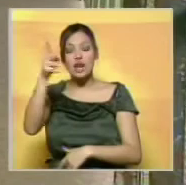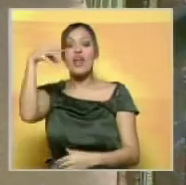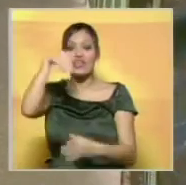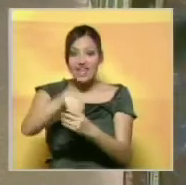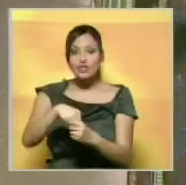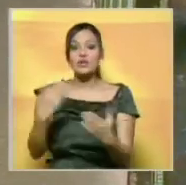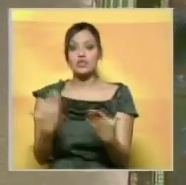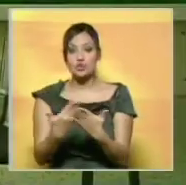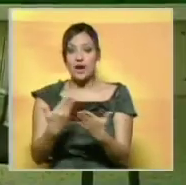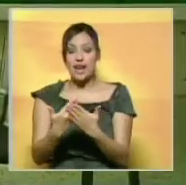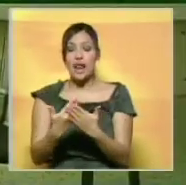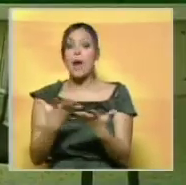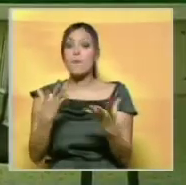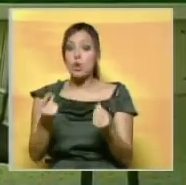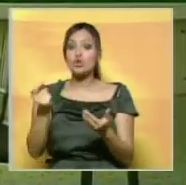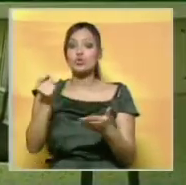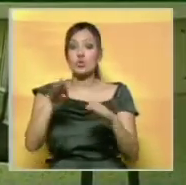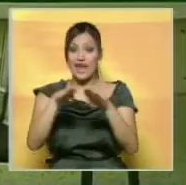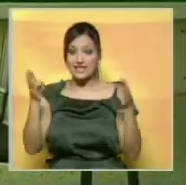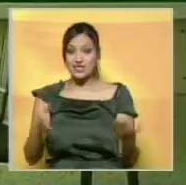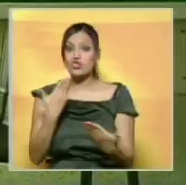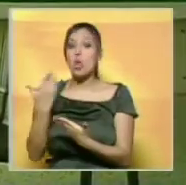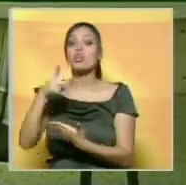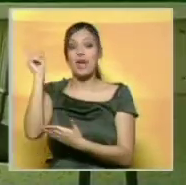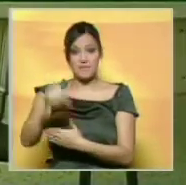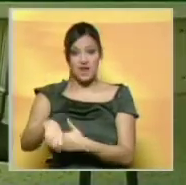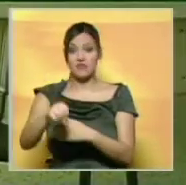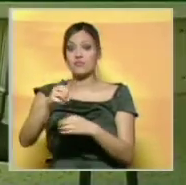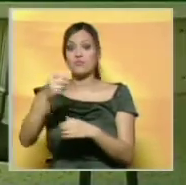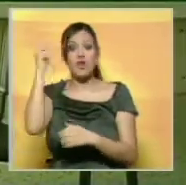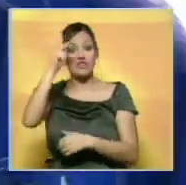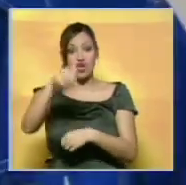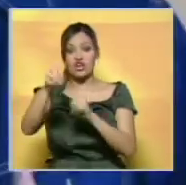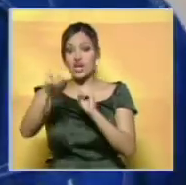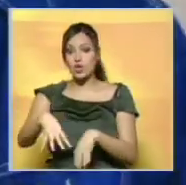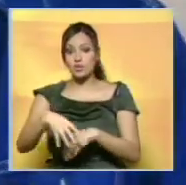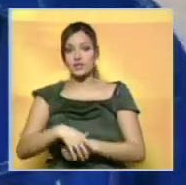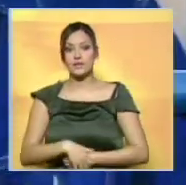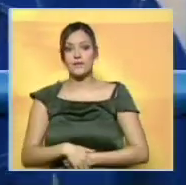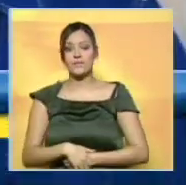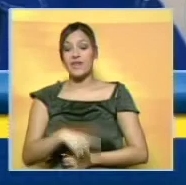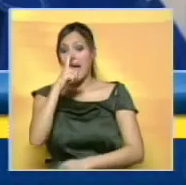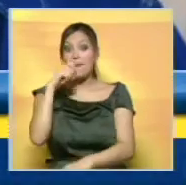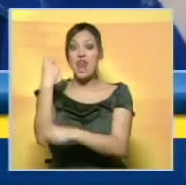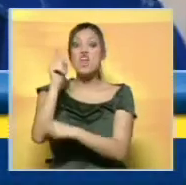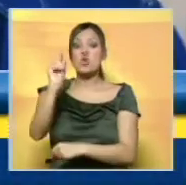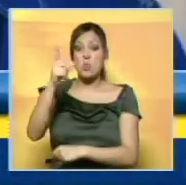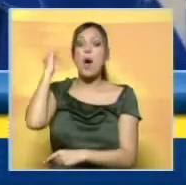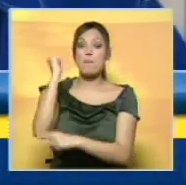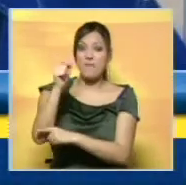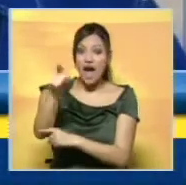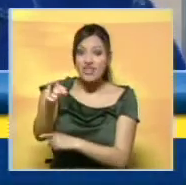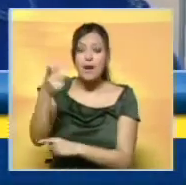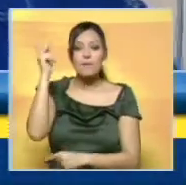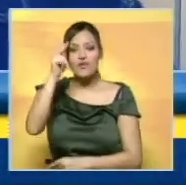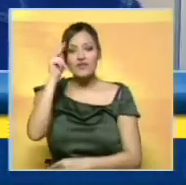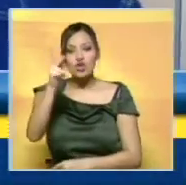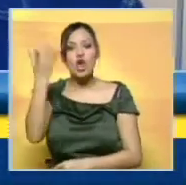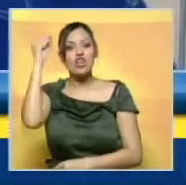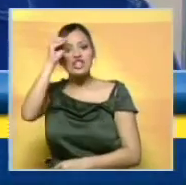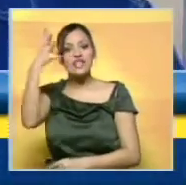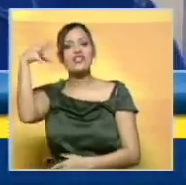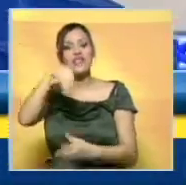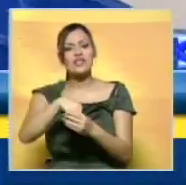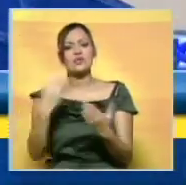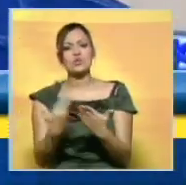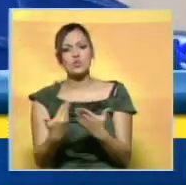de colegios. Muchos escritorios también están quedando vacíos. Reciben amenazas de muerte los profesores y los docentes en el aula